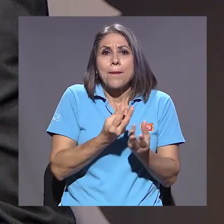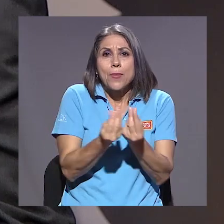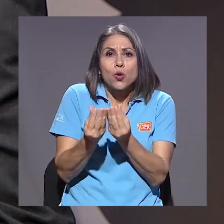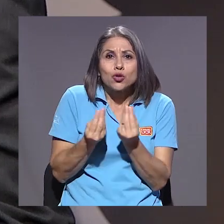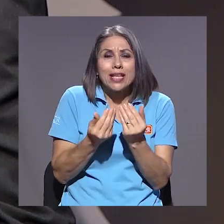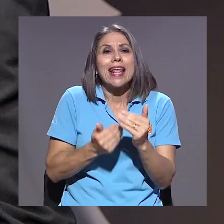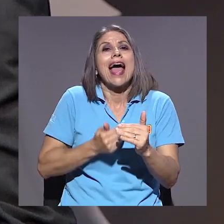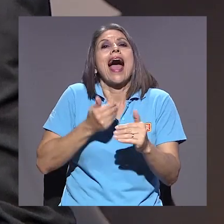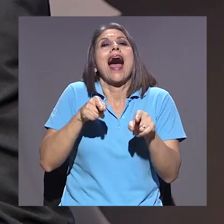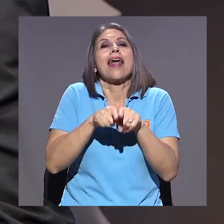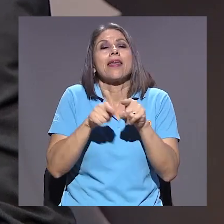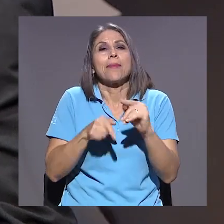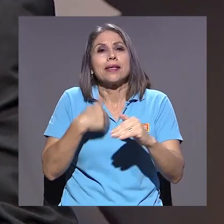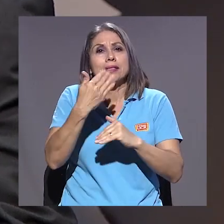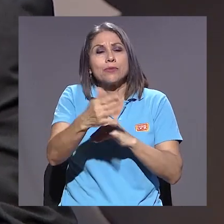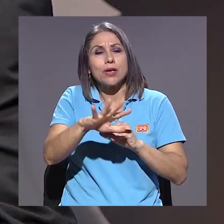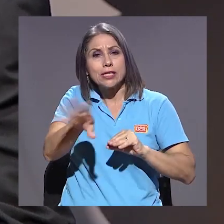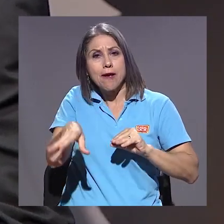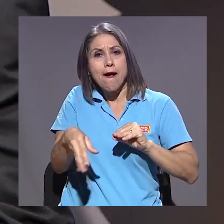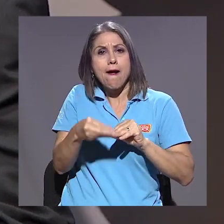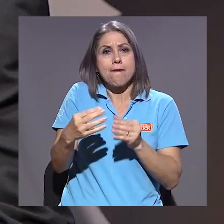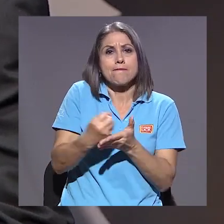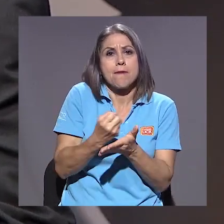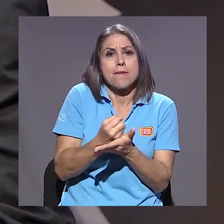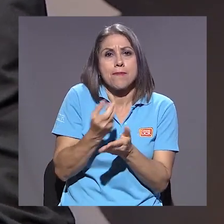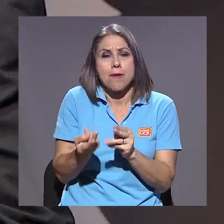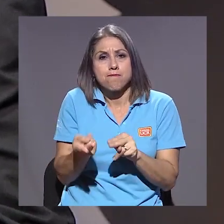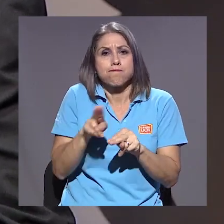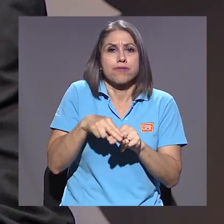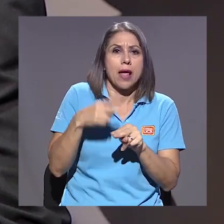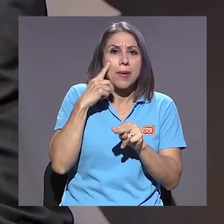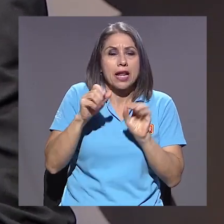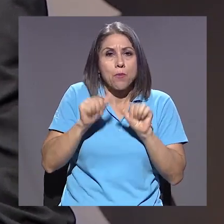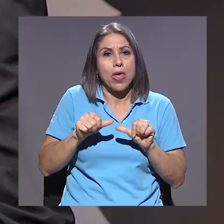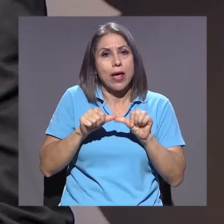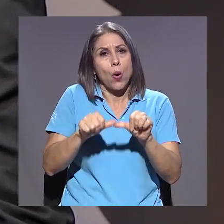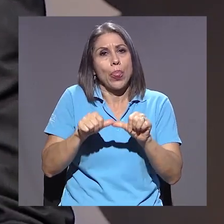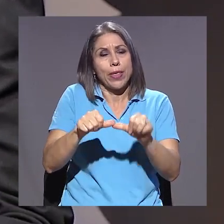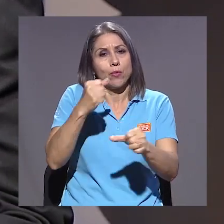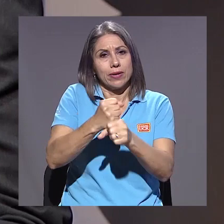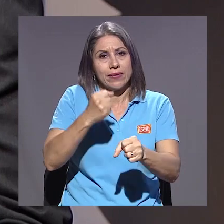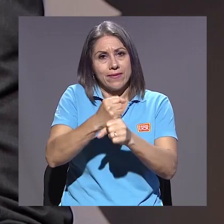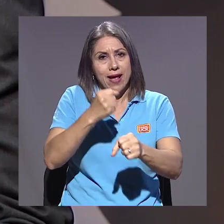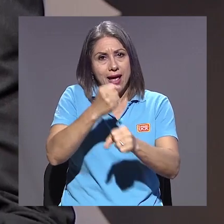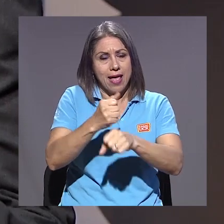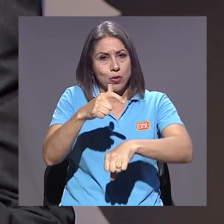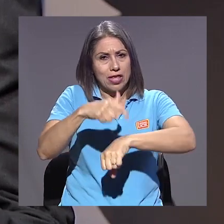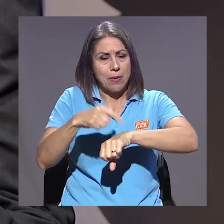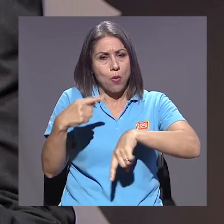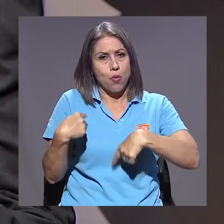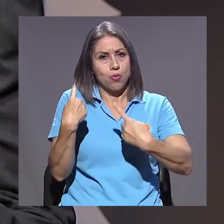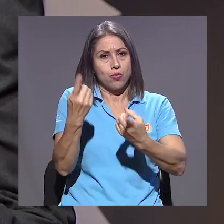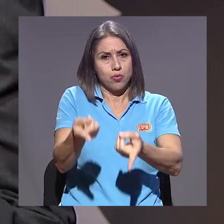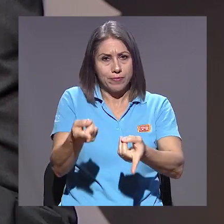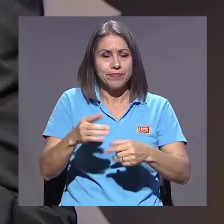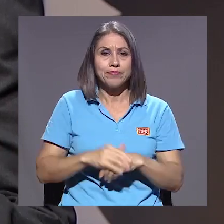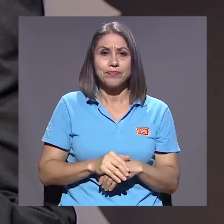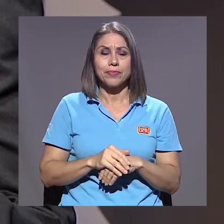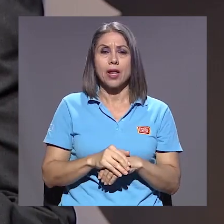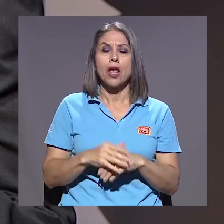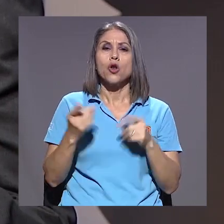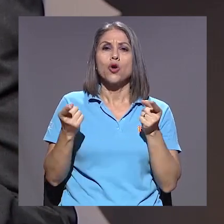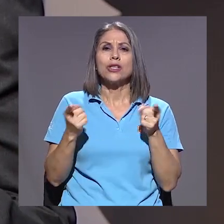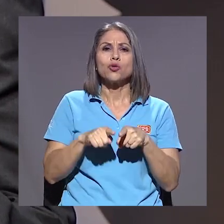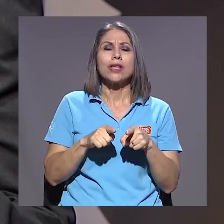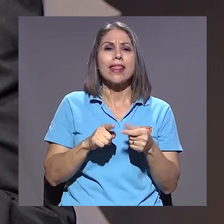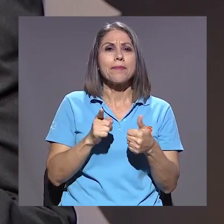para el desarrollo de las actividades que permitan darle sostenibilidad a ese servicio en el tiempo. Lo que sucede es que cuál es la